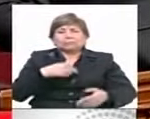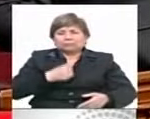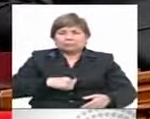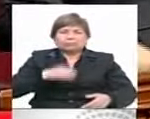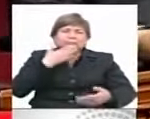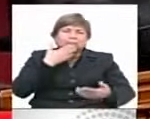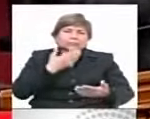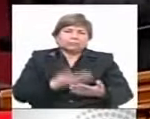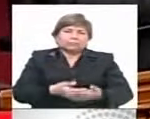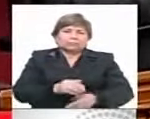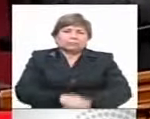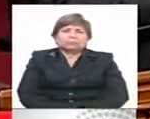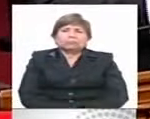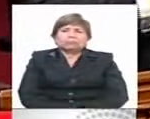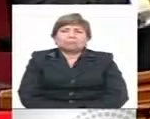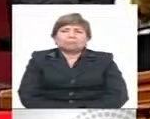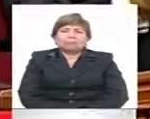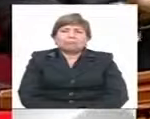Muchas gracias.